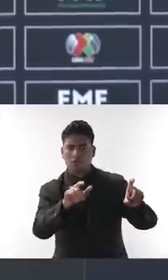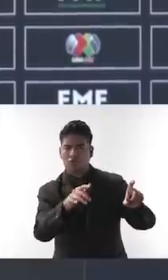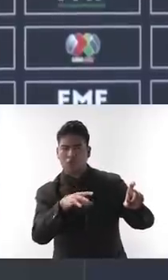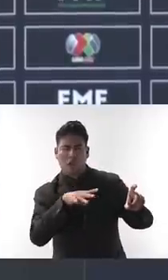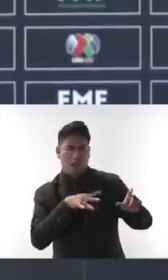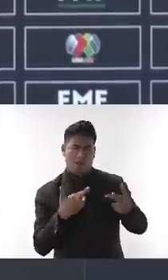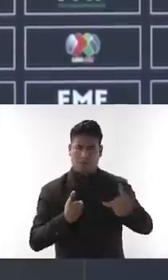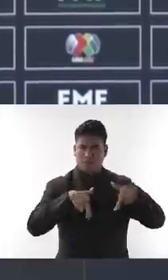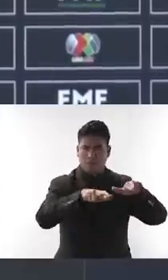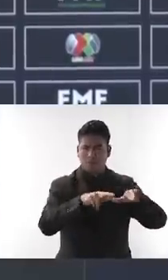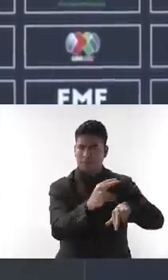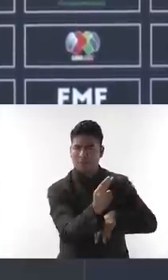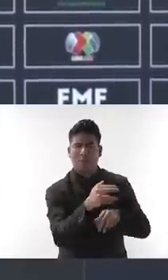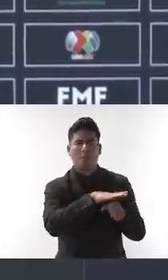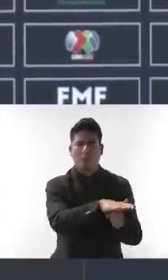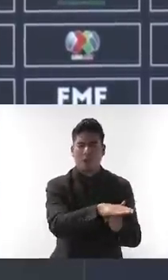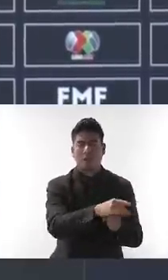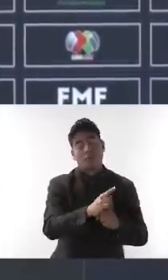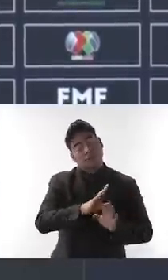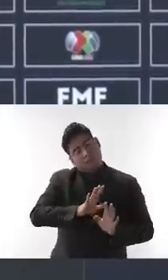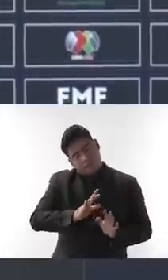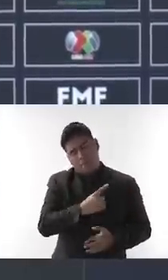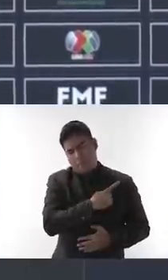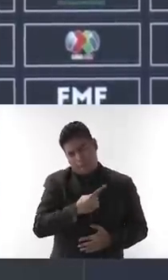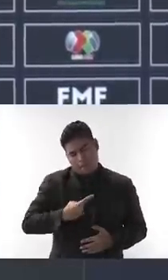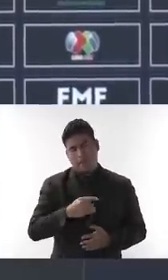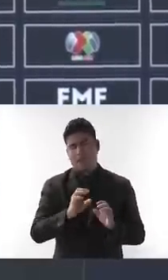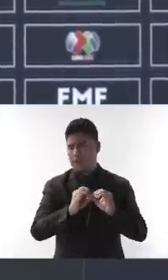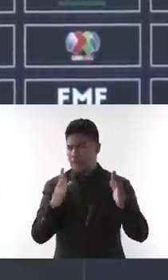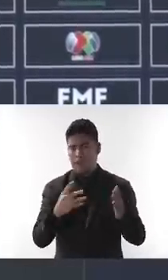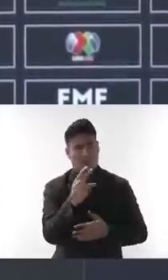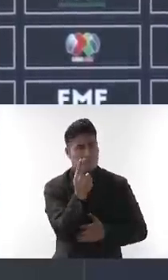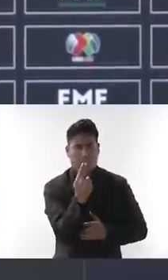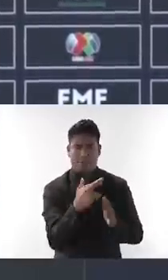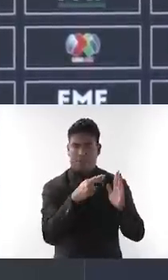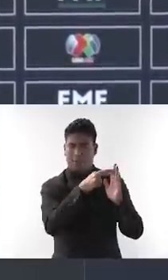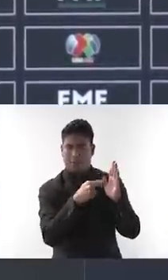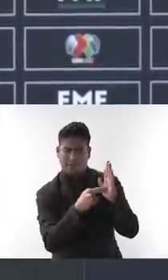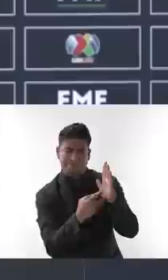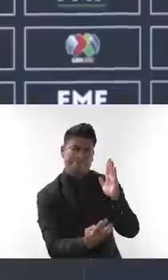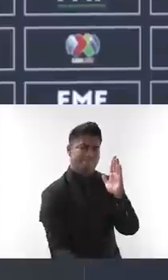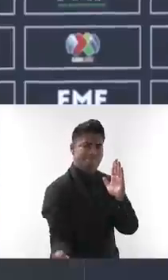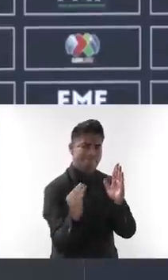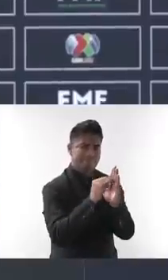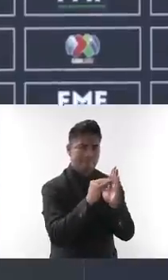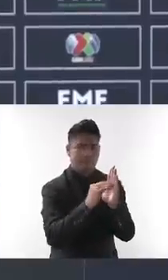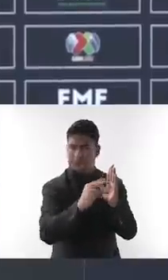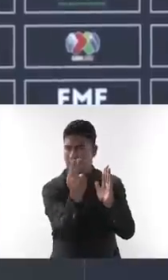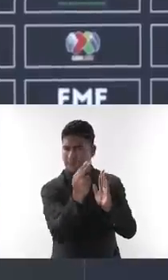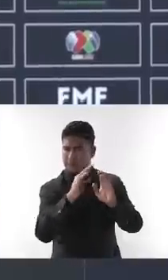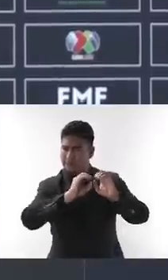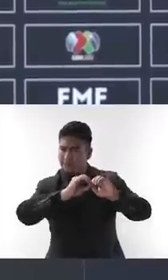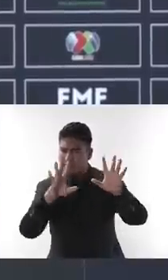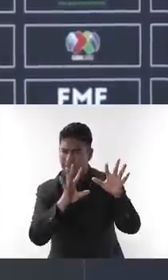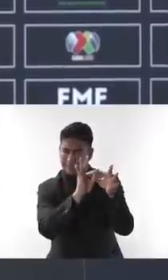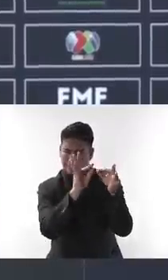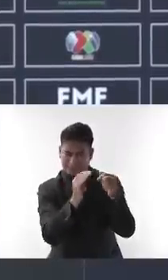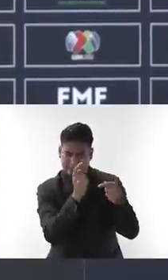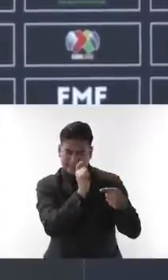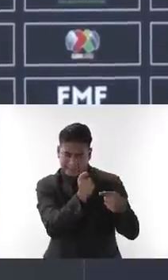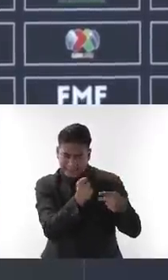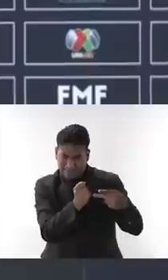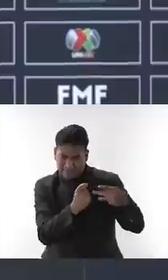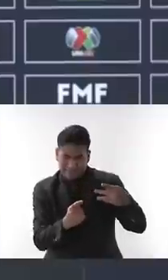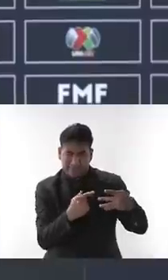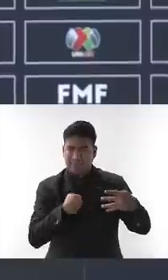esto obviamente hay que regularlo y generar pues muy claras definiciones, pero tú lo